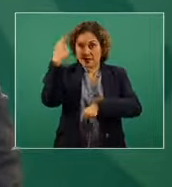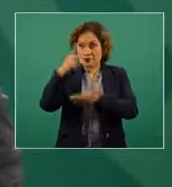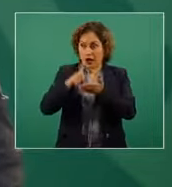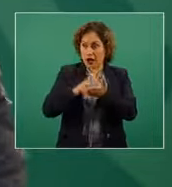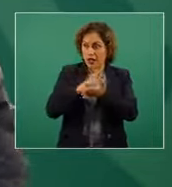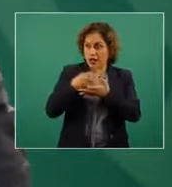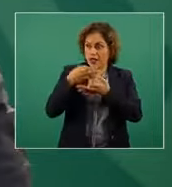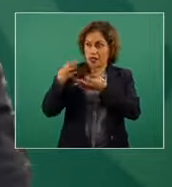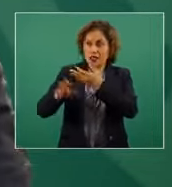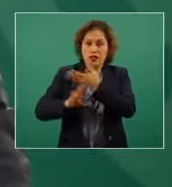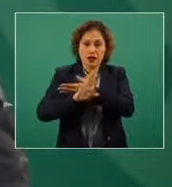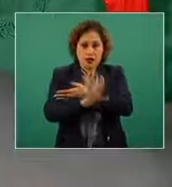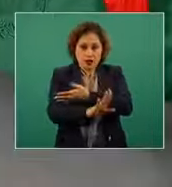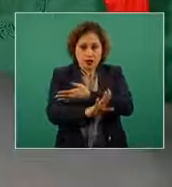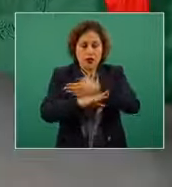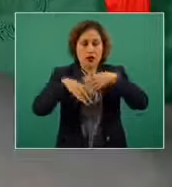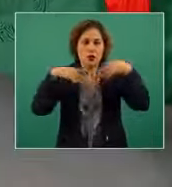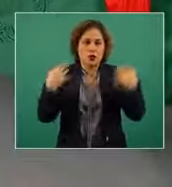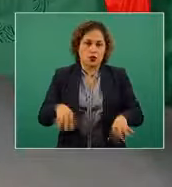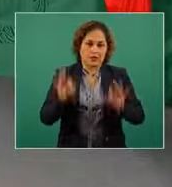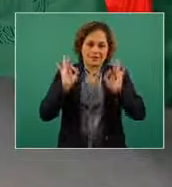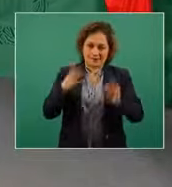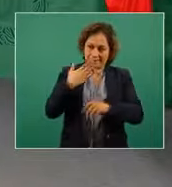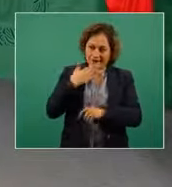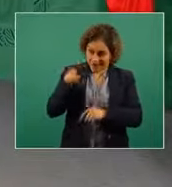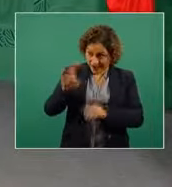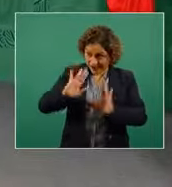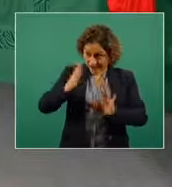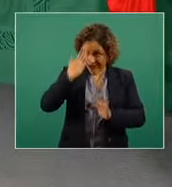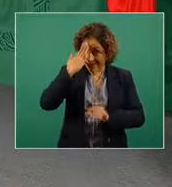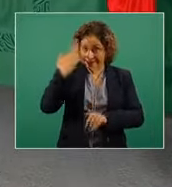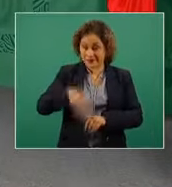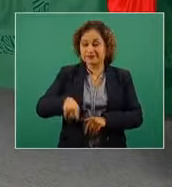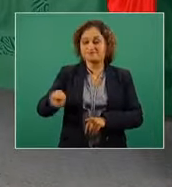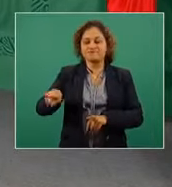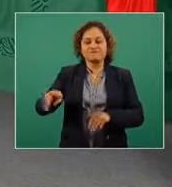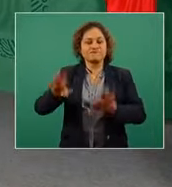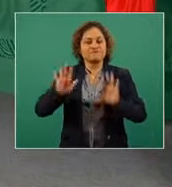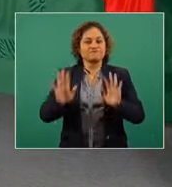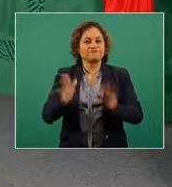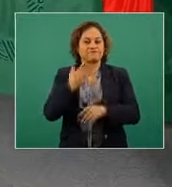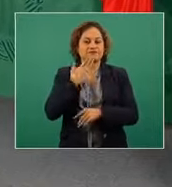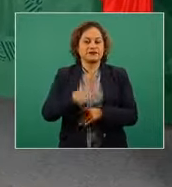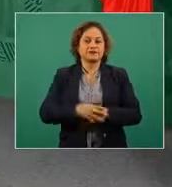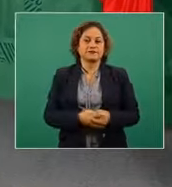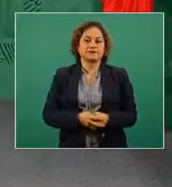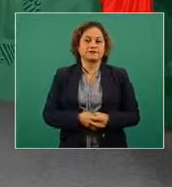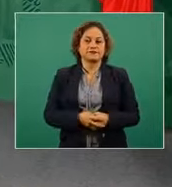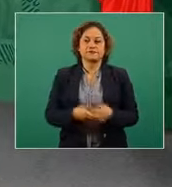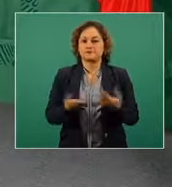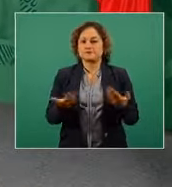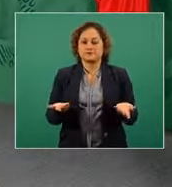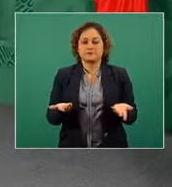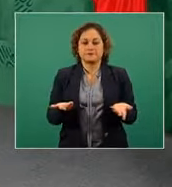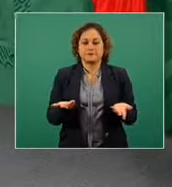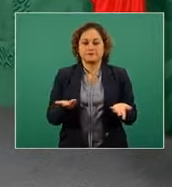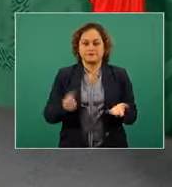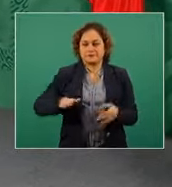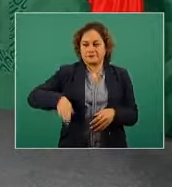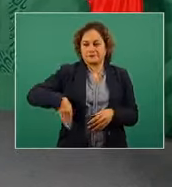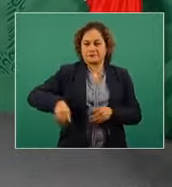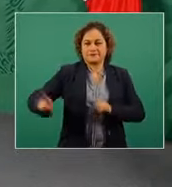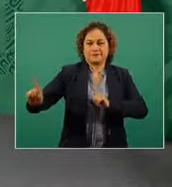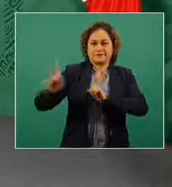Hasta hace poco me empezaron a hablar, aunque no fue en términos